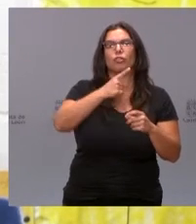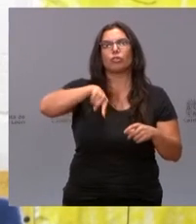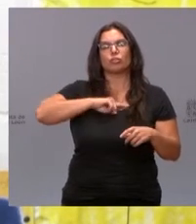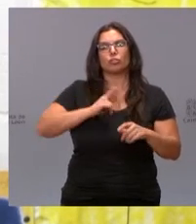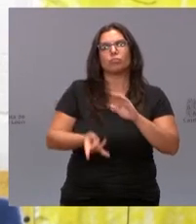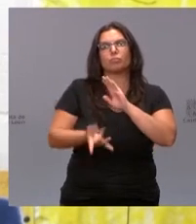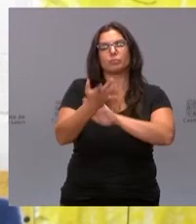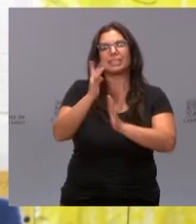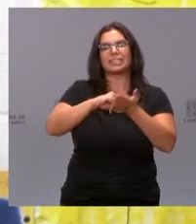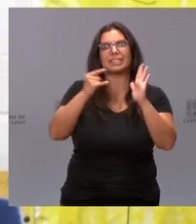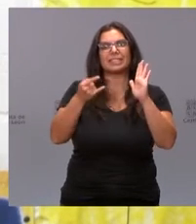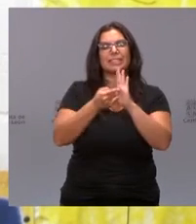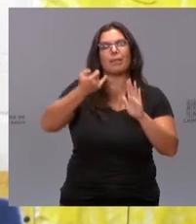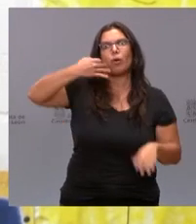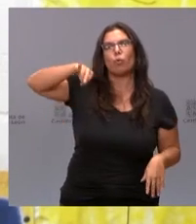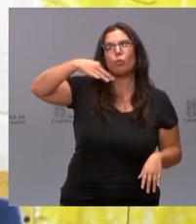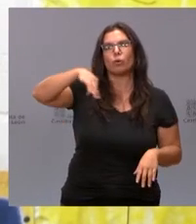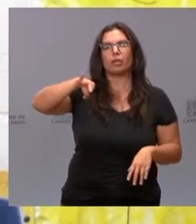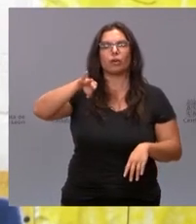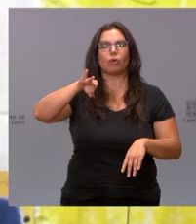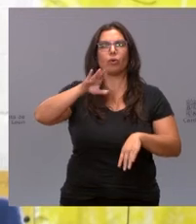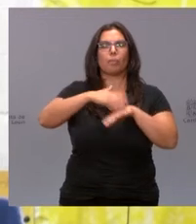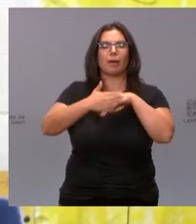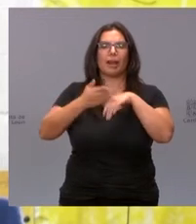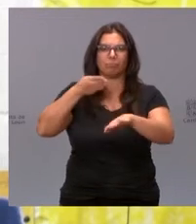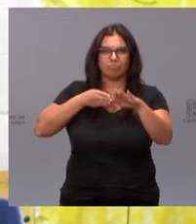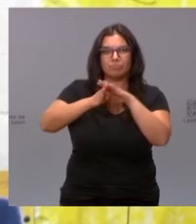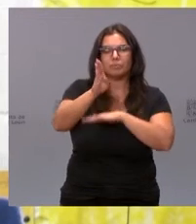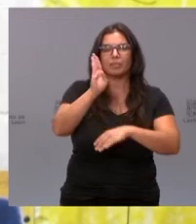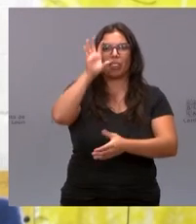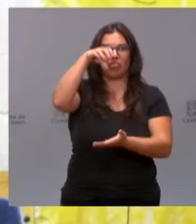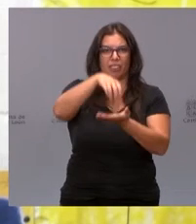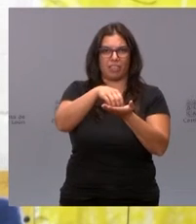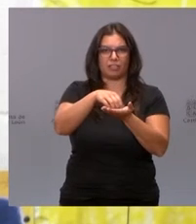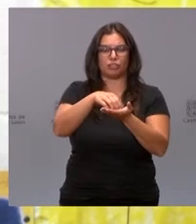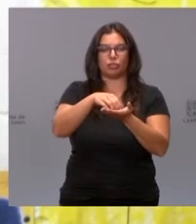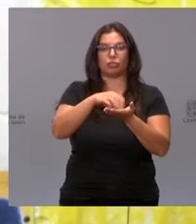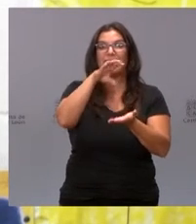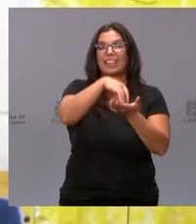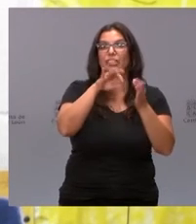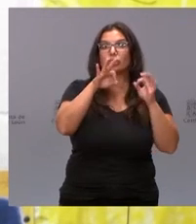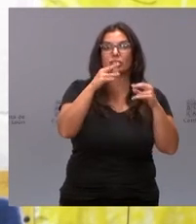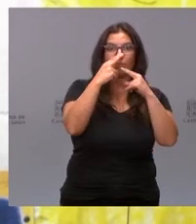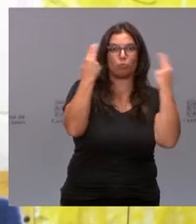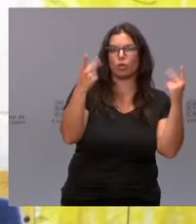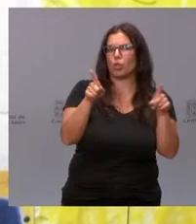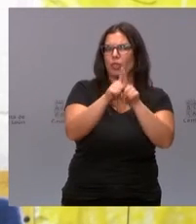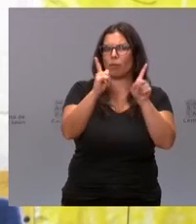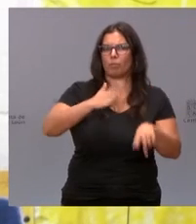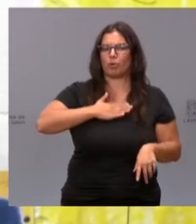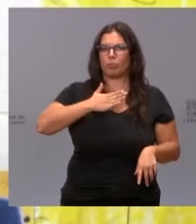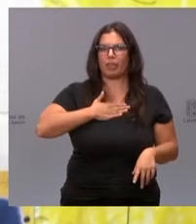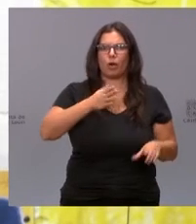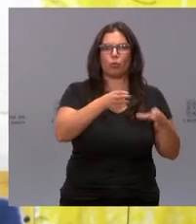marcha un sistema único de admisión en los centros de titularidad pública, bien de la Junta, bien de